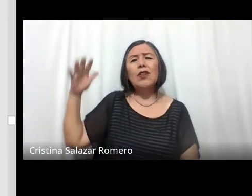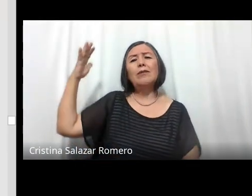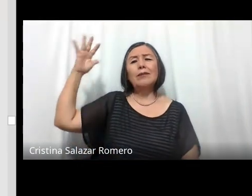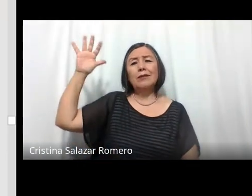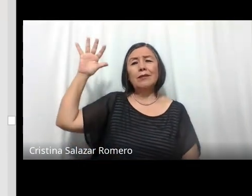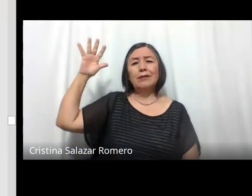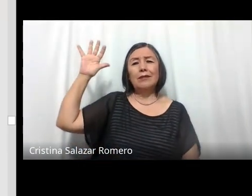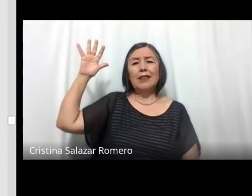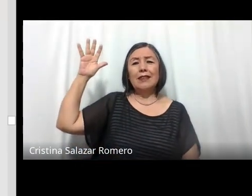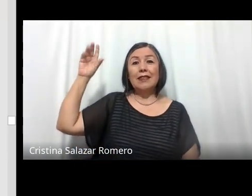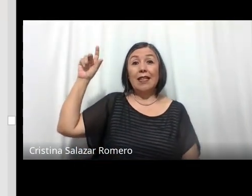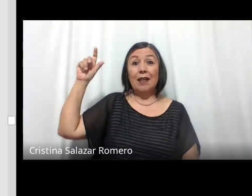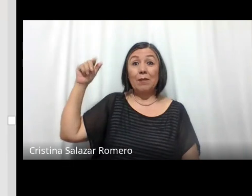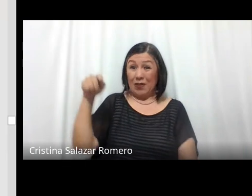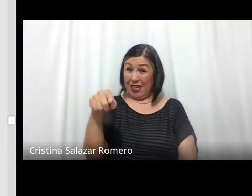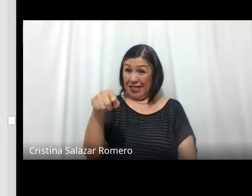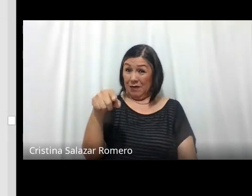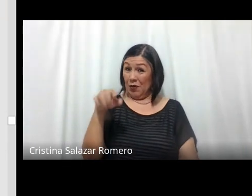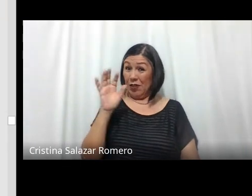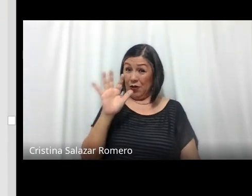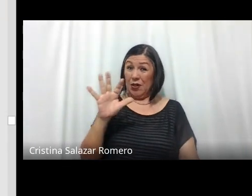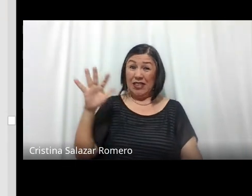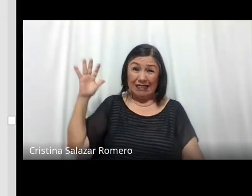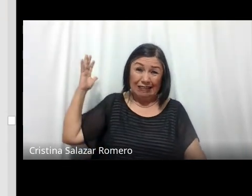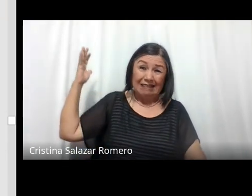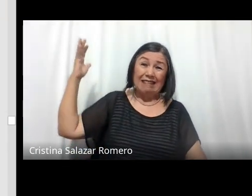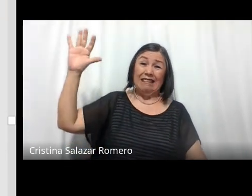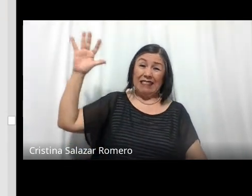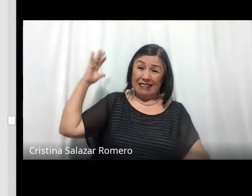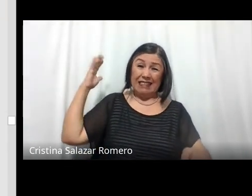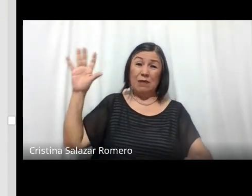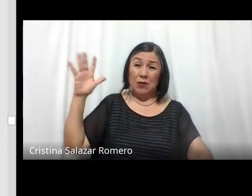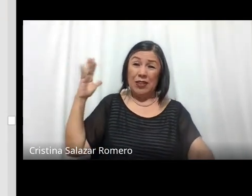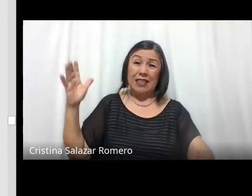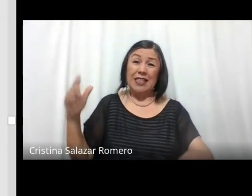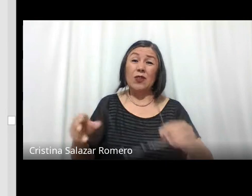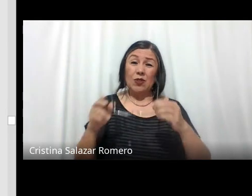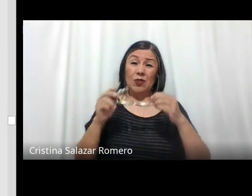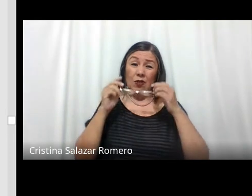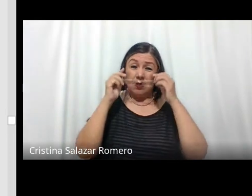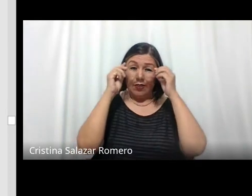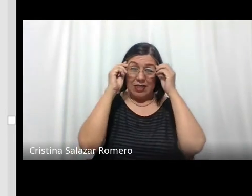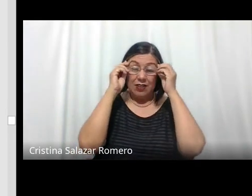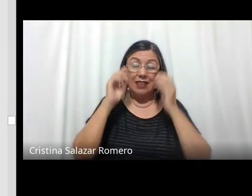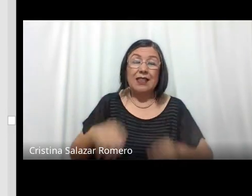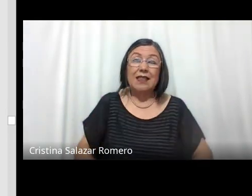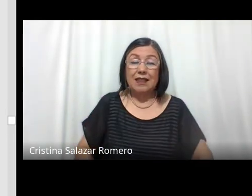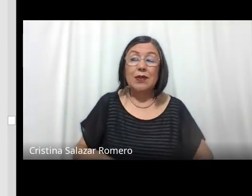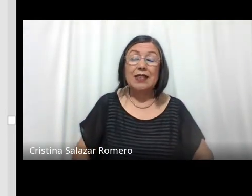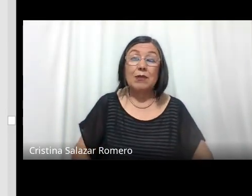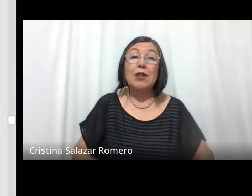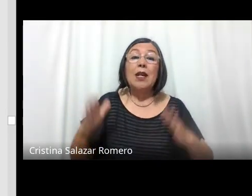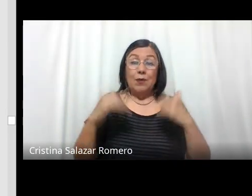solamente sol, sería esta seña. Pero ahí lo que yo veo es que está muy intenso los rayos